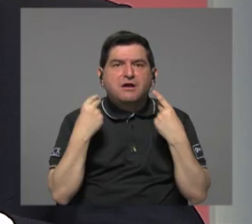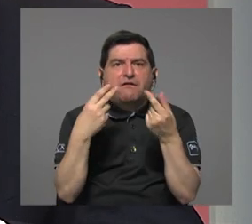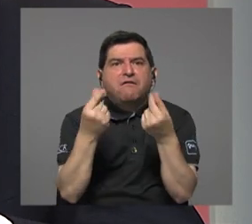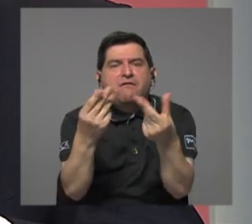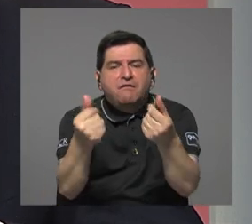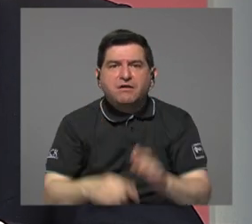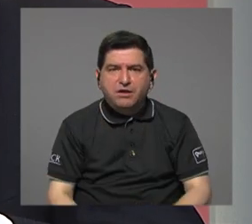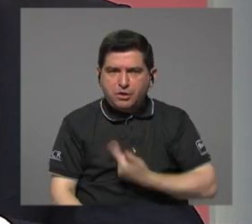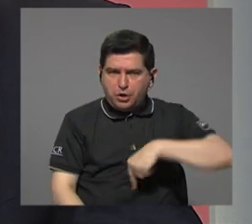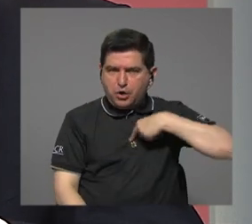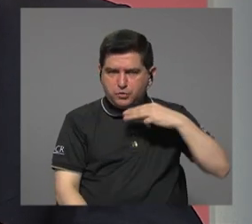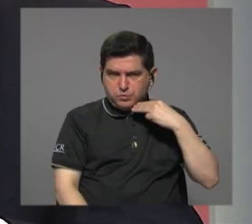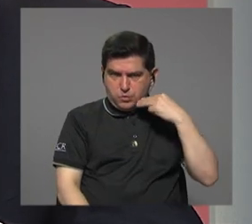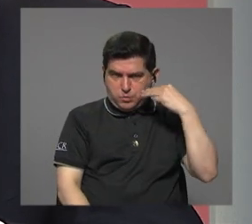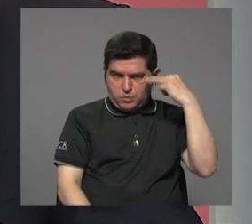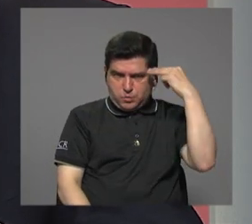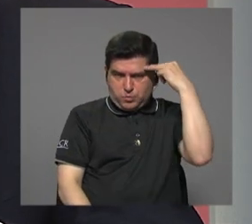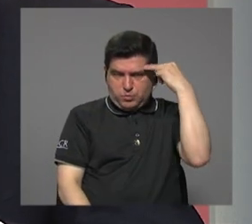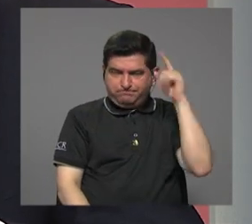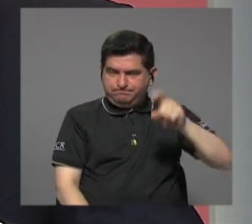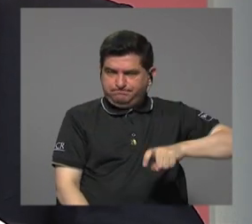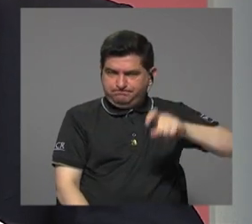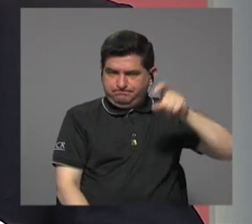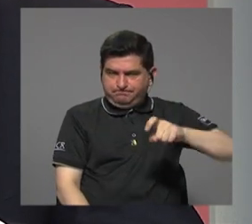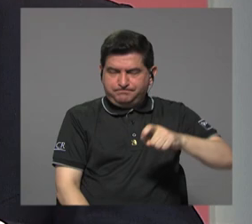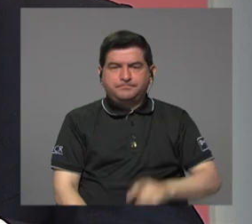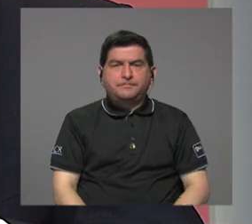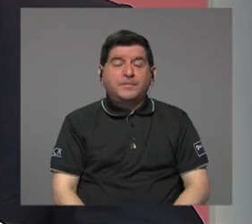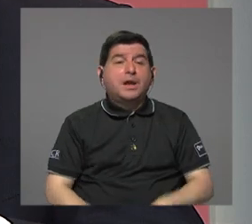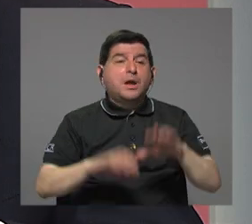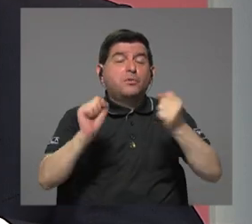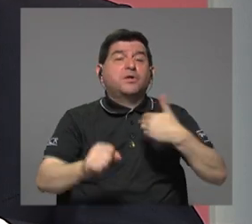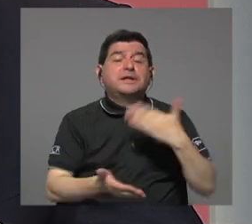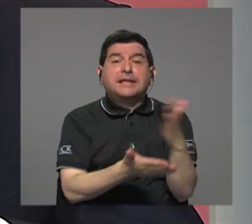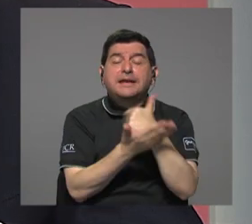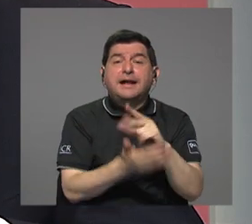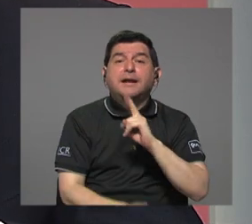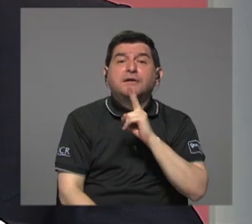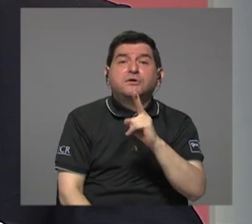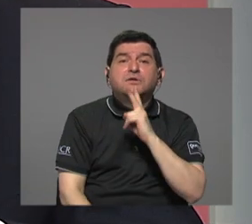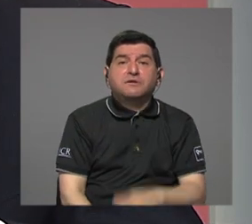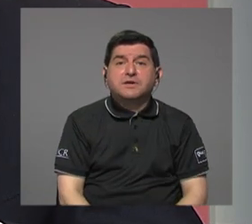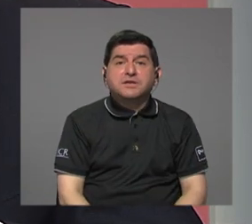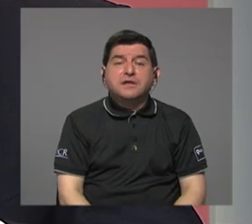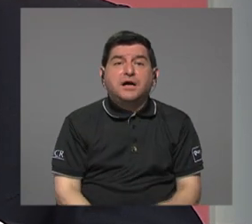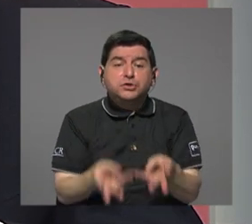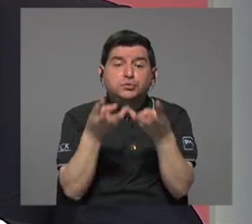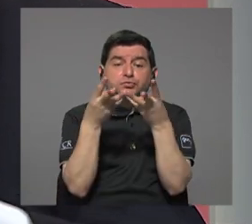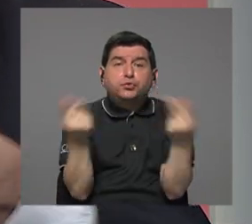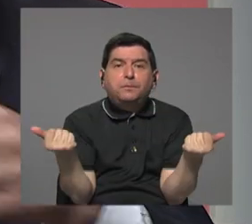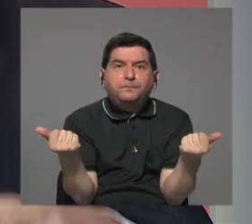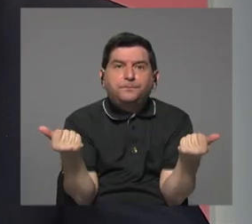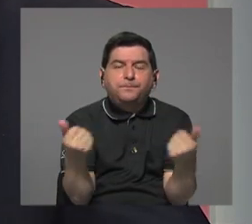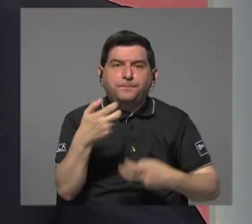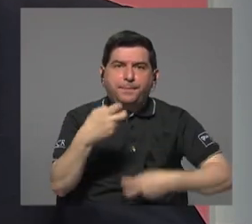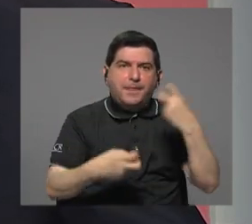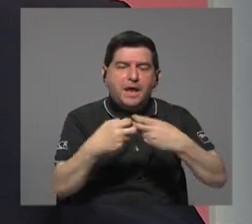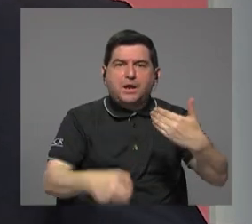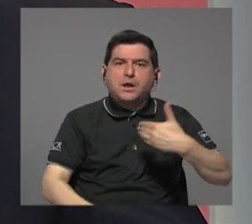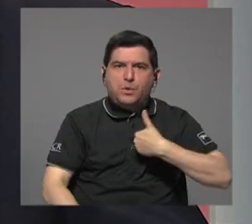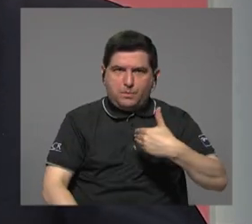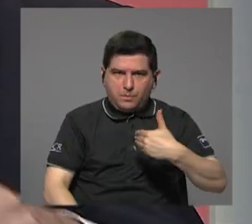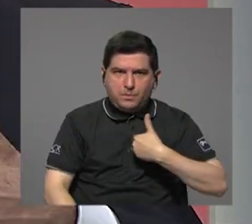nosotros de madurar lo muchísimo más para para tener algo que verdaderamente venga a solucionar el problema que